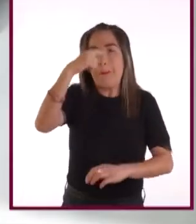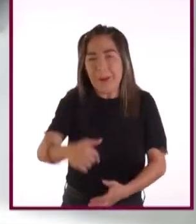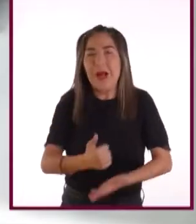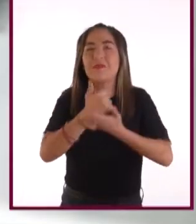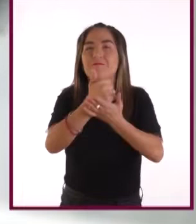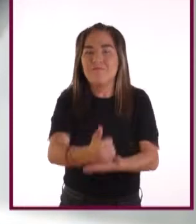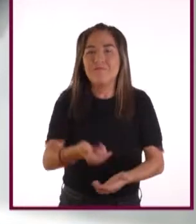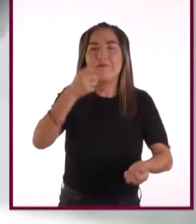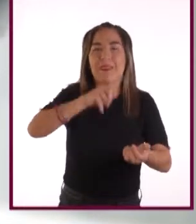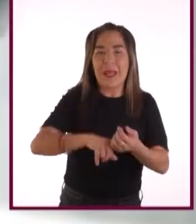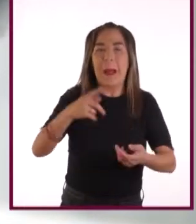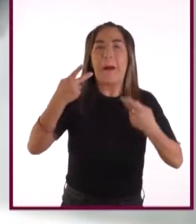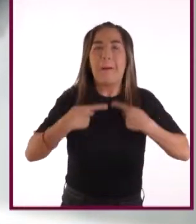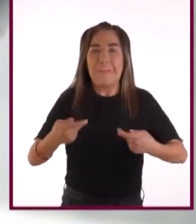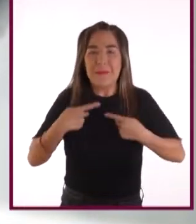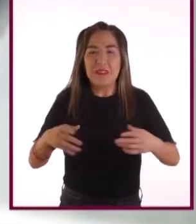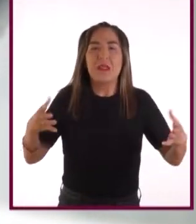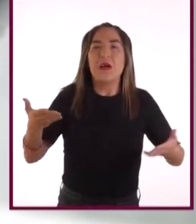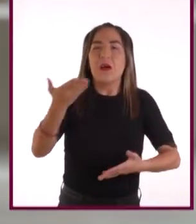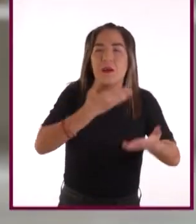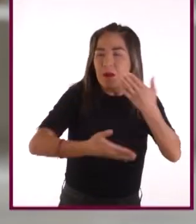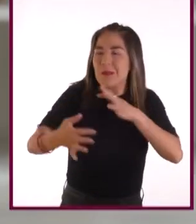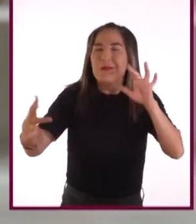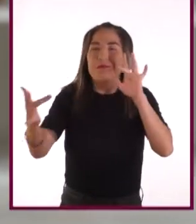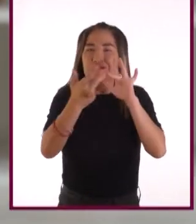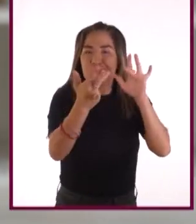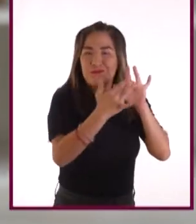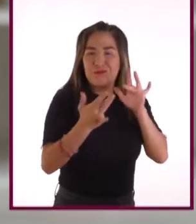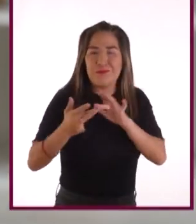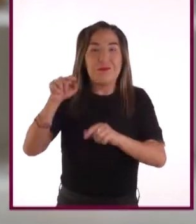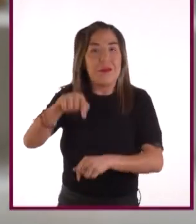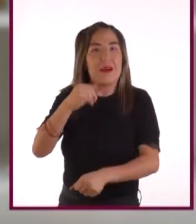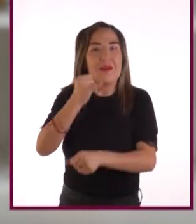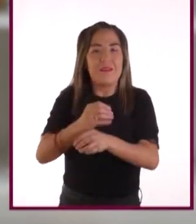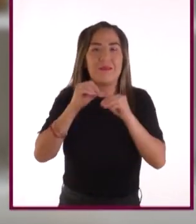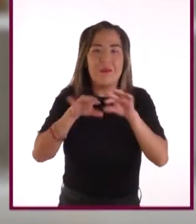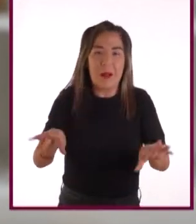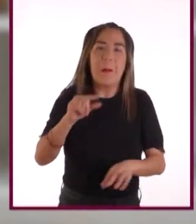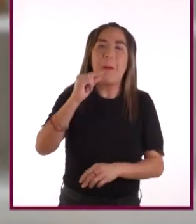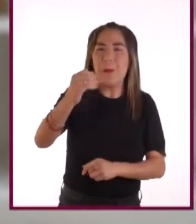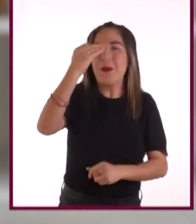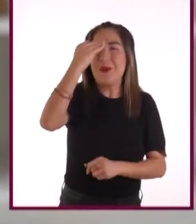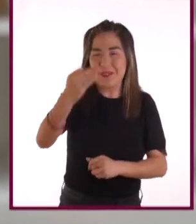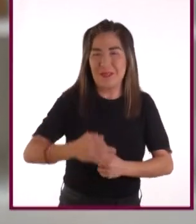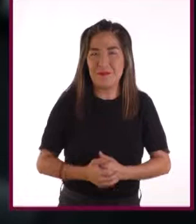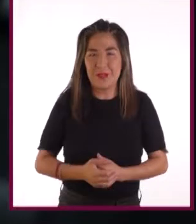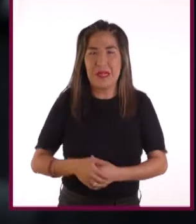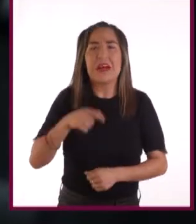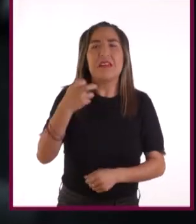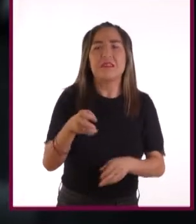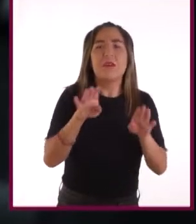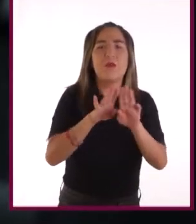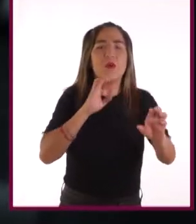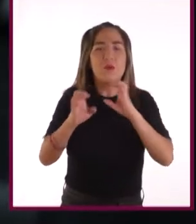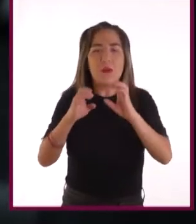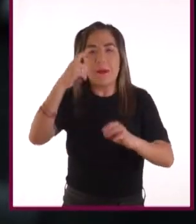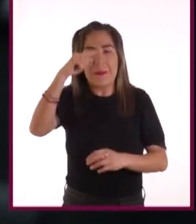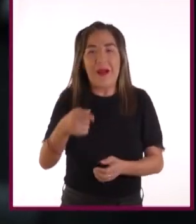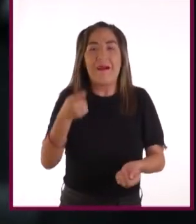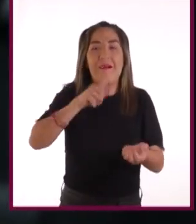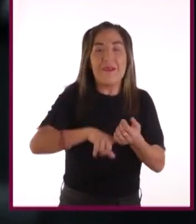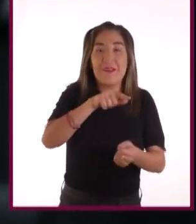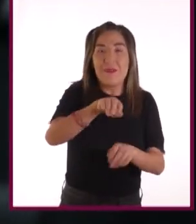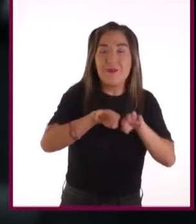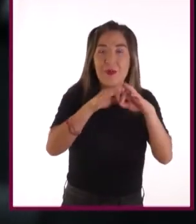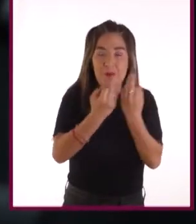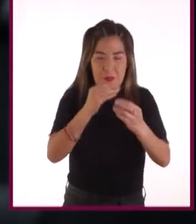que logró acercar y conectar a las personas y dar paso a la información en muy poco tiempo. El sistema de comunicaciones para el